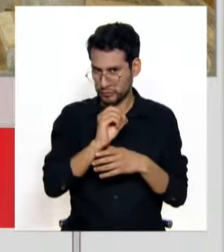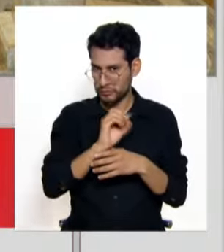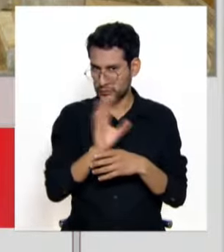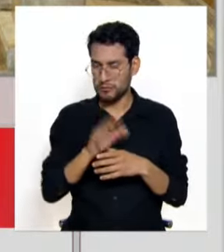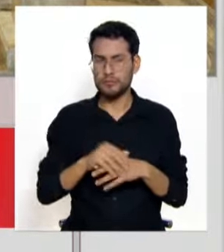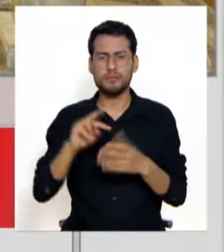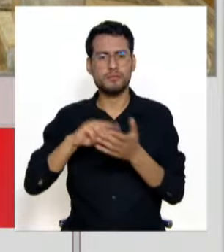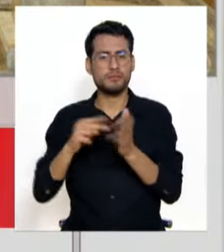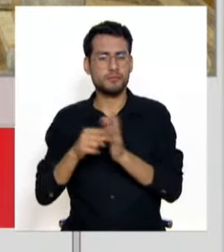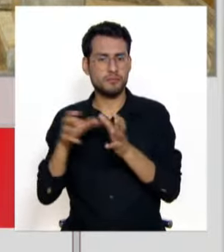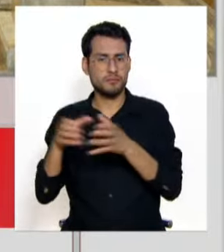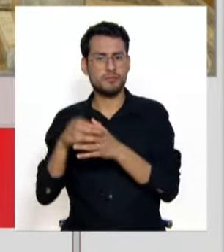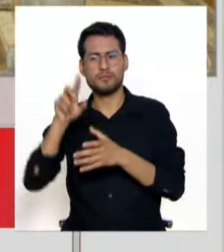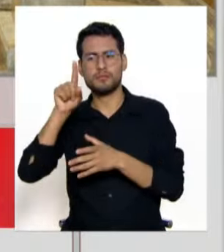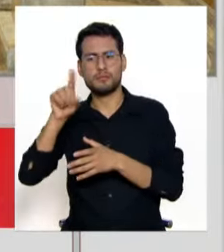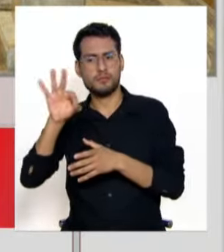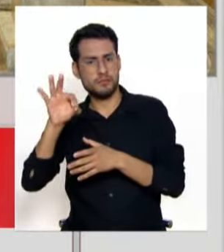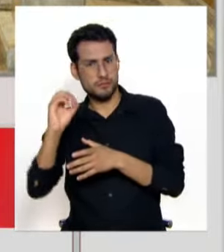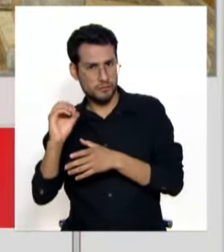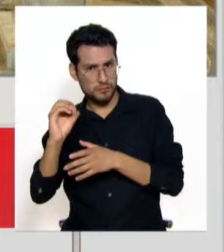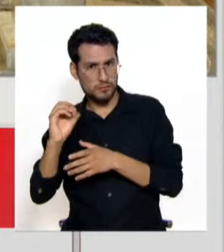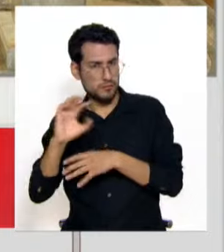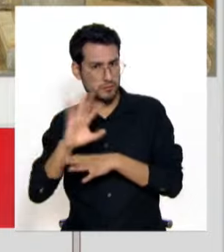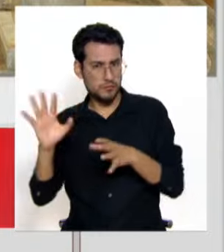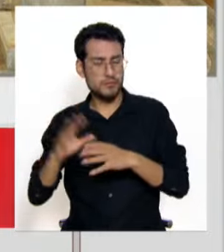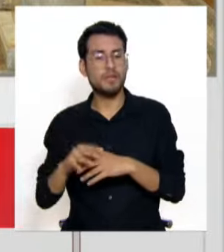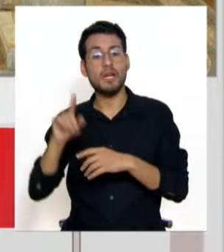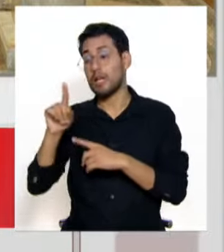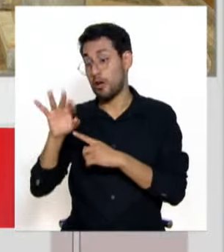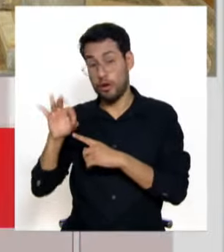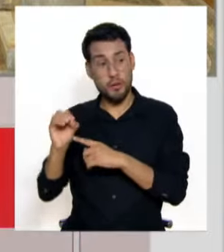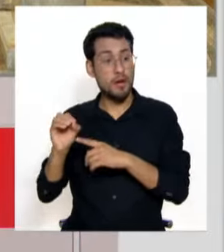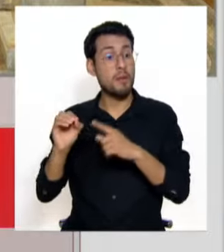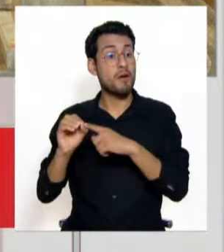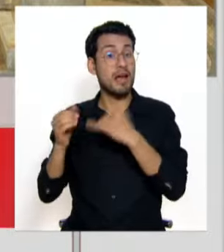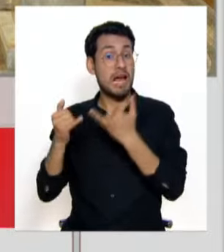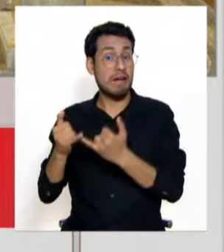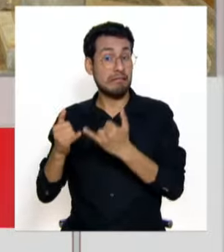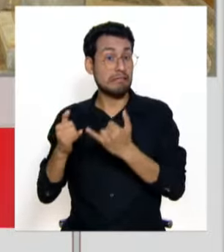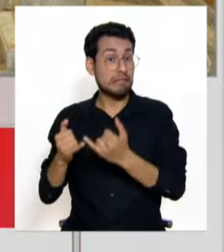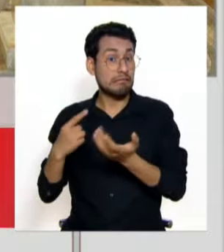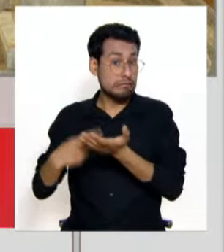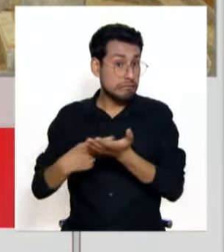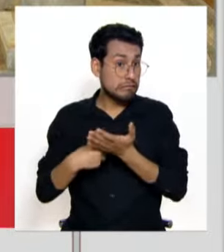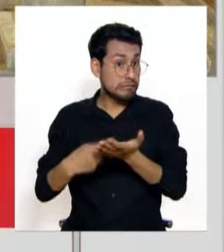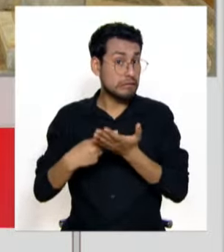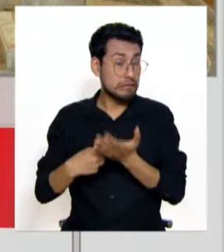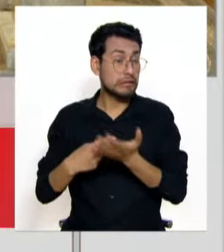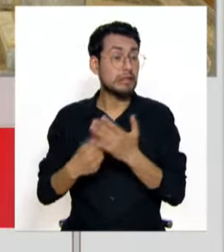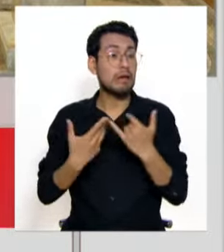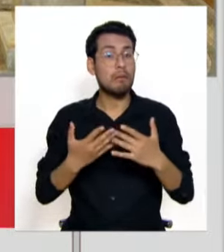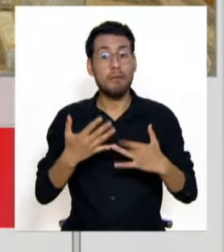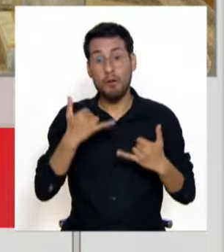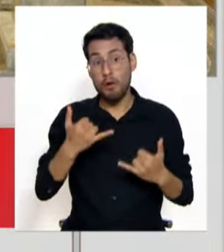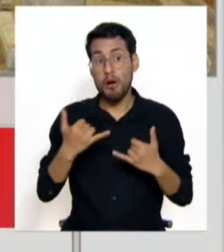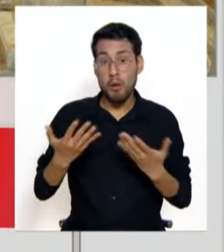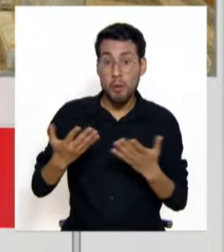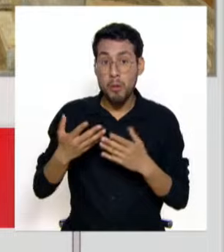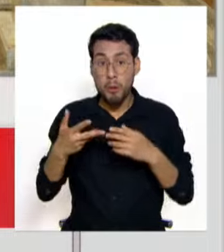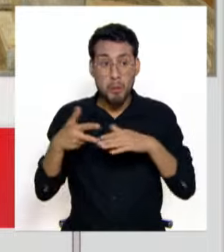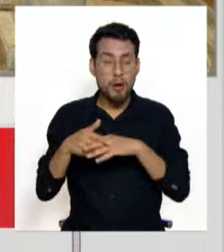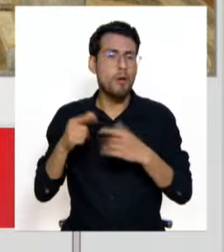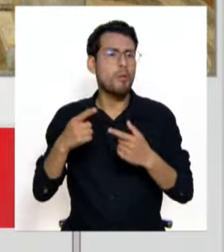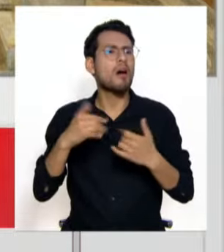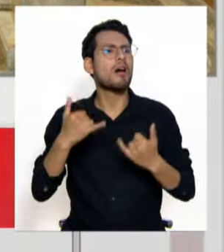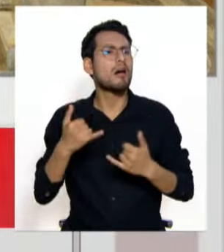integrantes. Estaríamos hablando de 190 integrantes. Sin embargo, hoy se ha debatido esta propuesta, ha quedado en cuarto intermedio porque